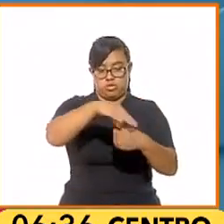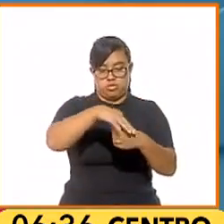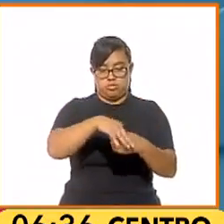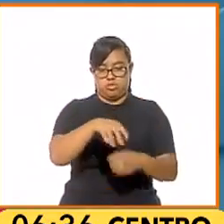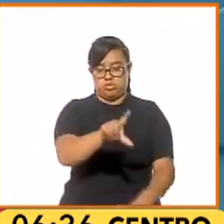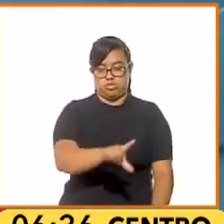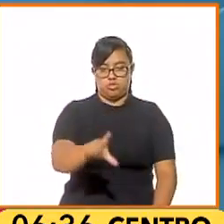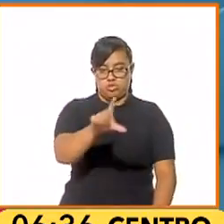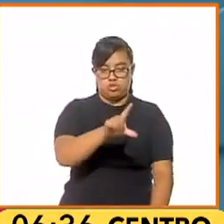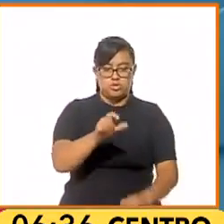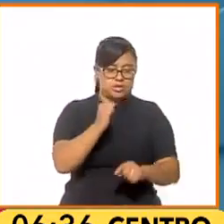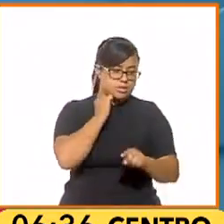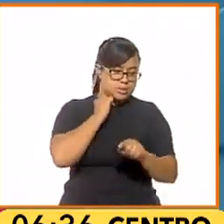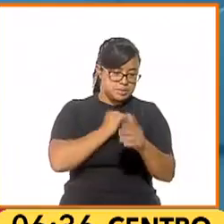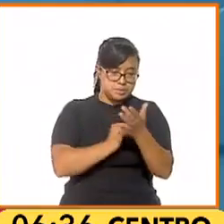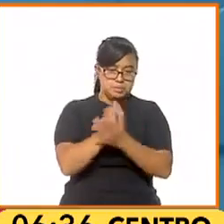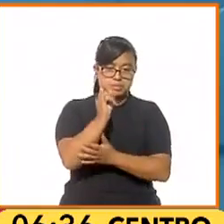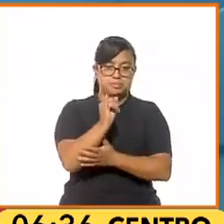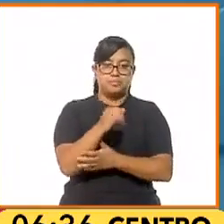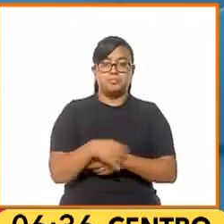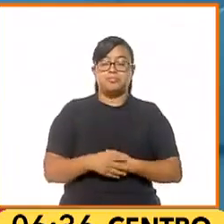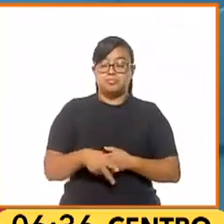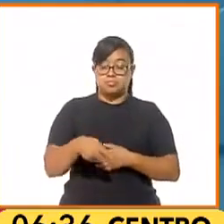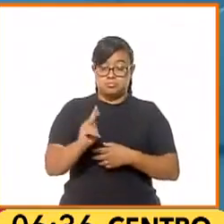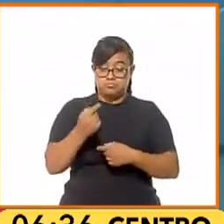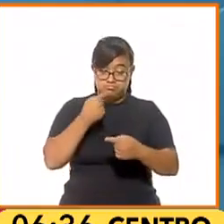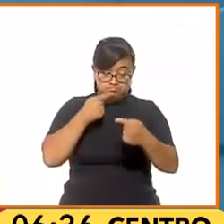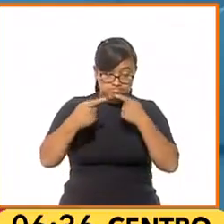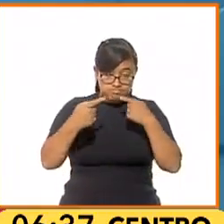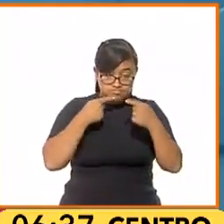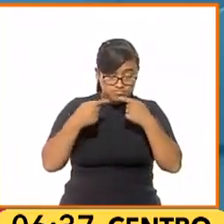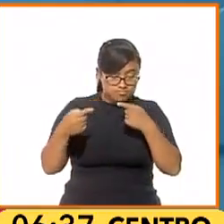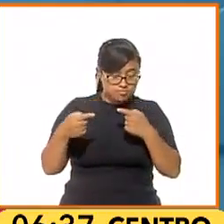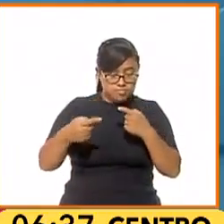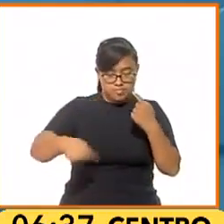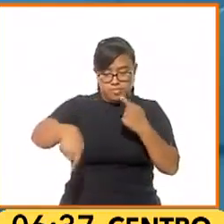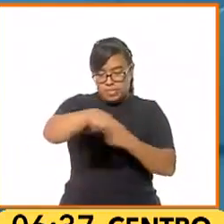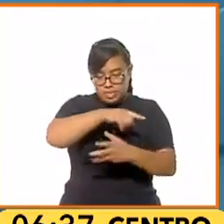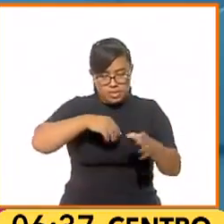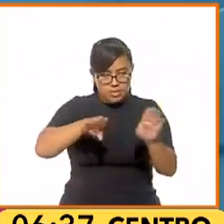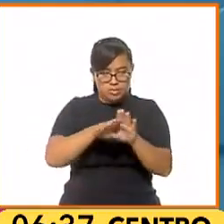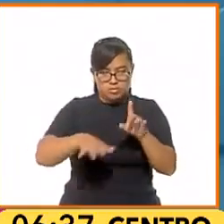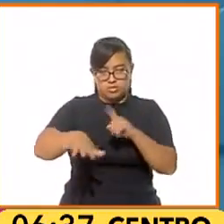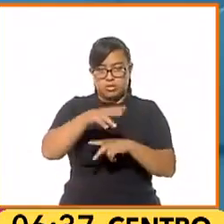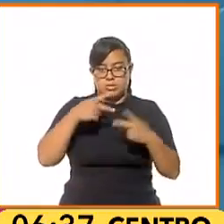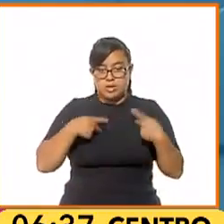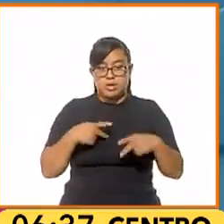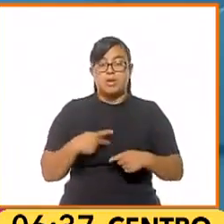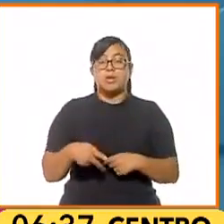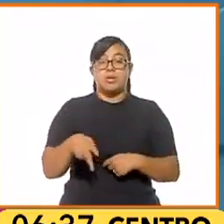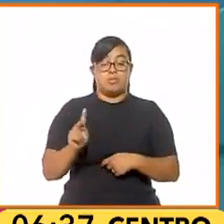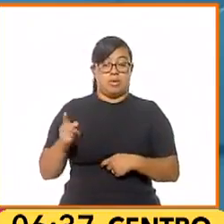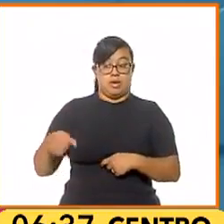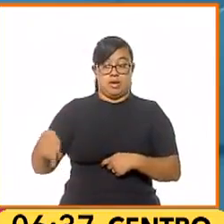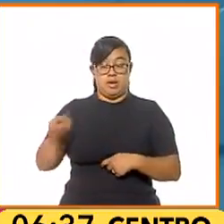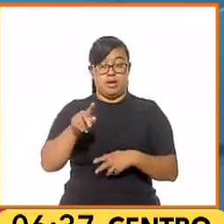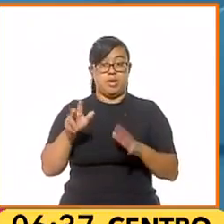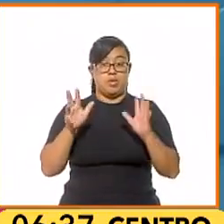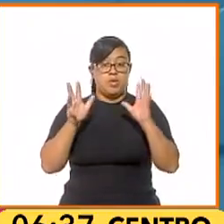lunes ya en el Pleno. Pero vendrá una discusión, senador Javier Corral, pero ¿qué les diría usted a estas voces que ya se